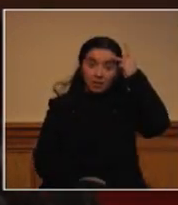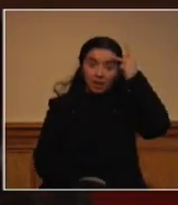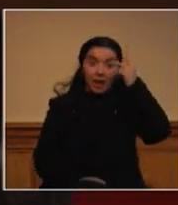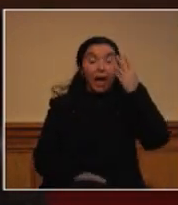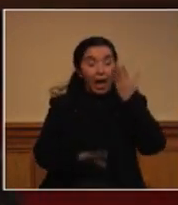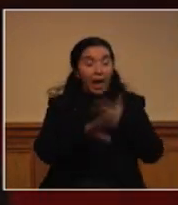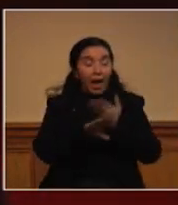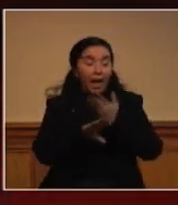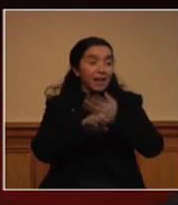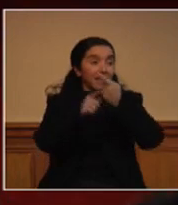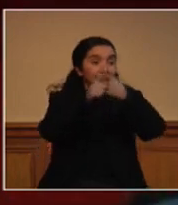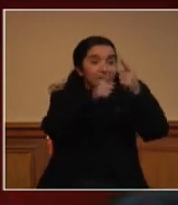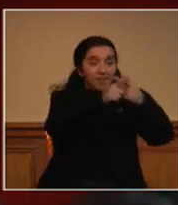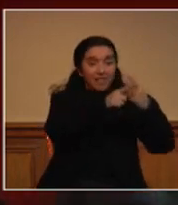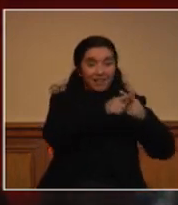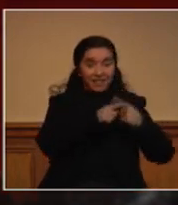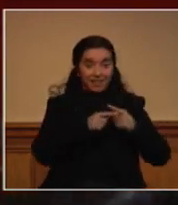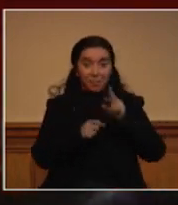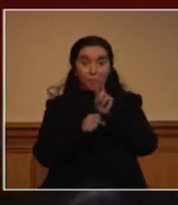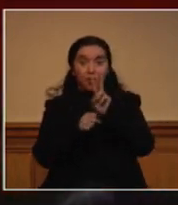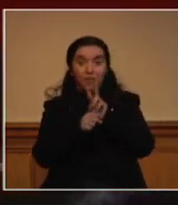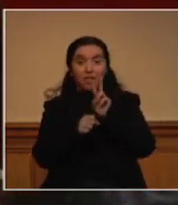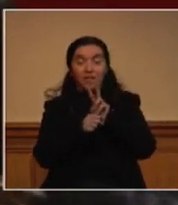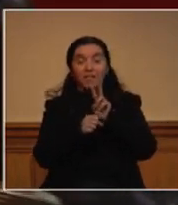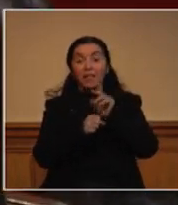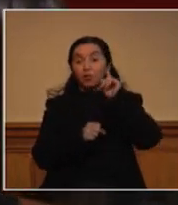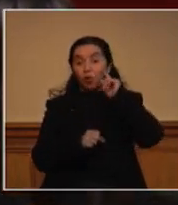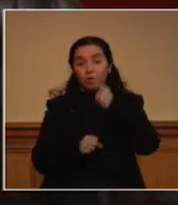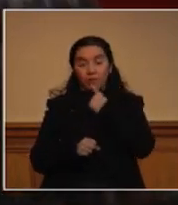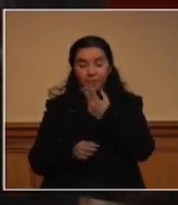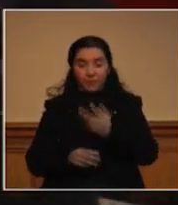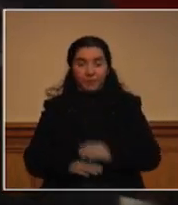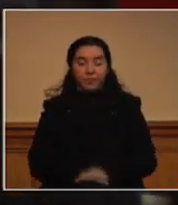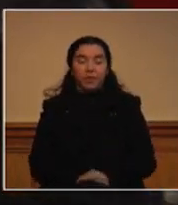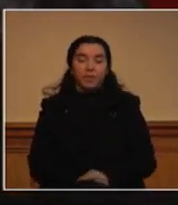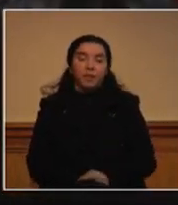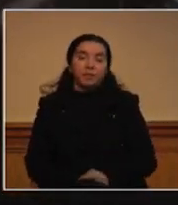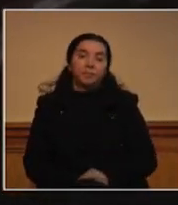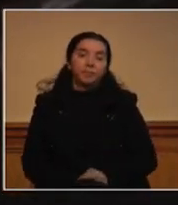vemos varias, profe.